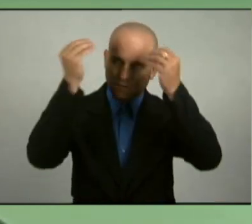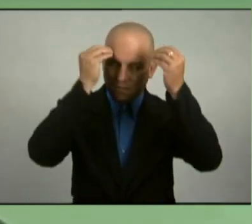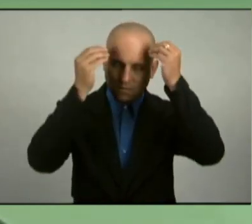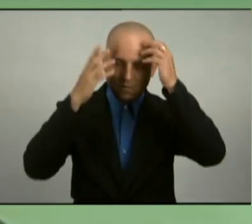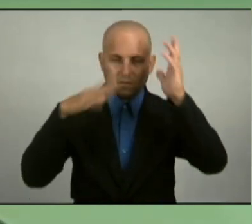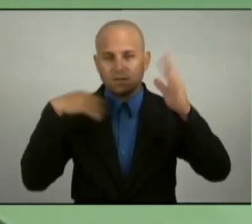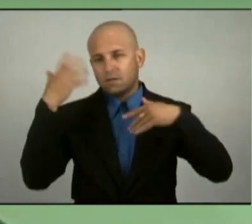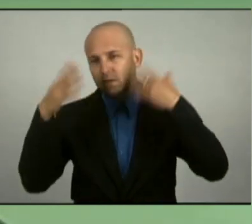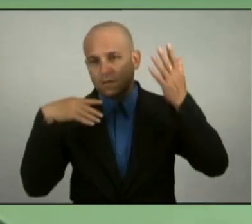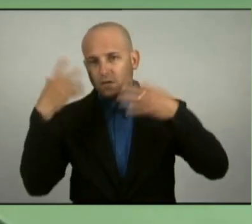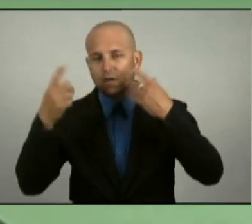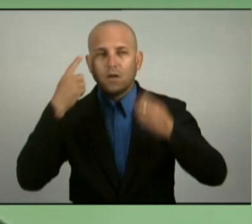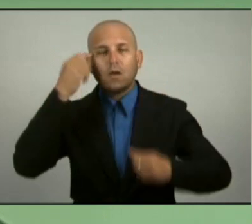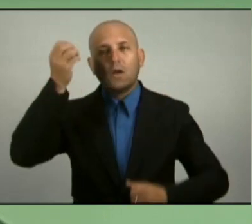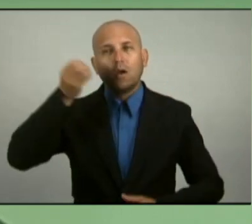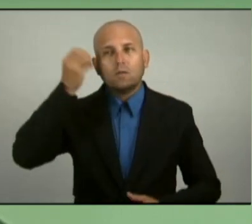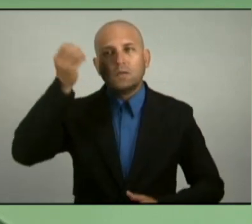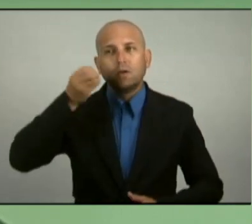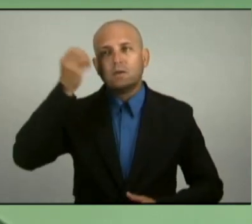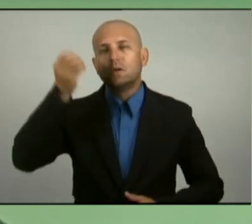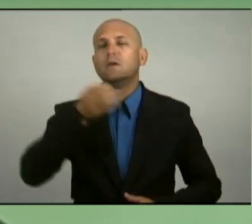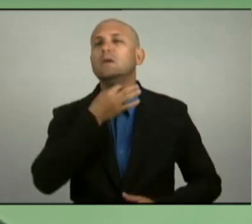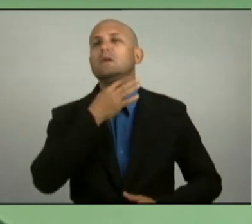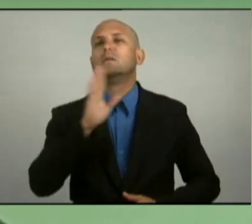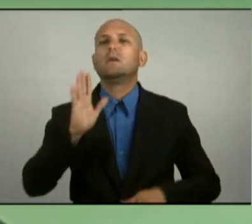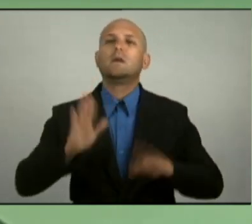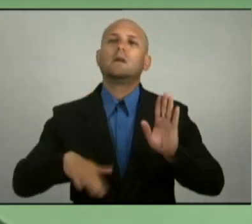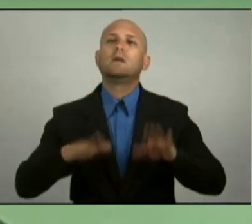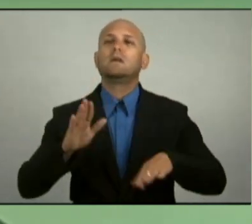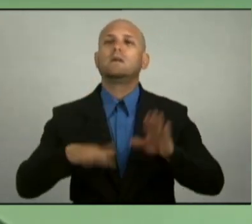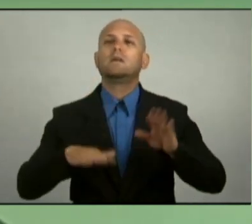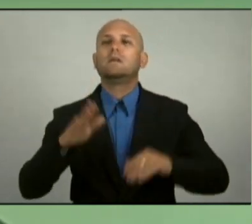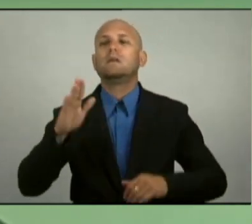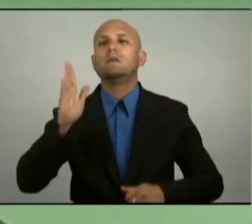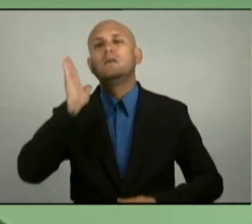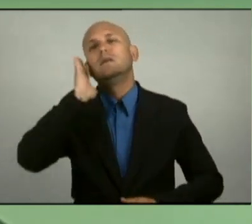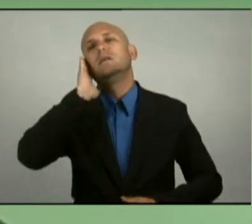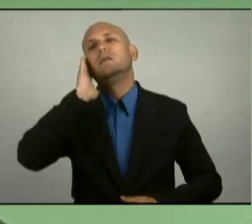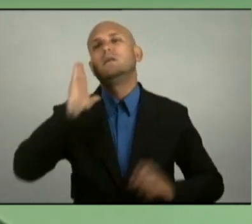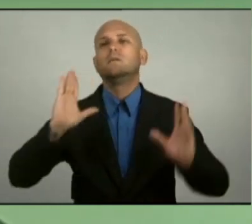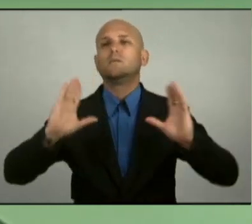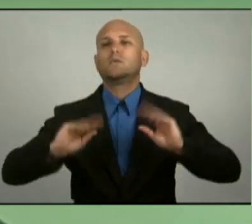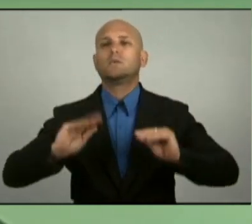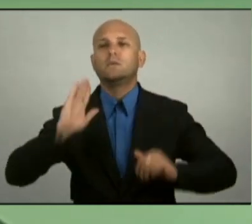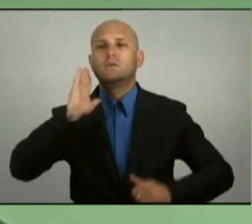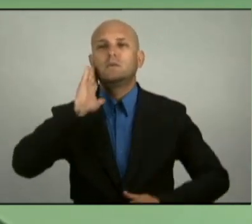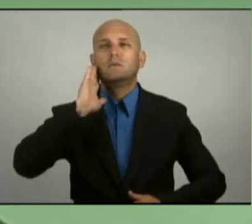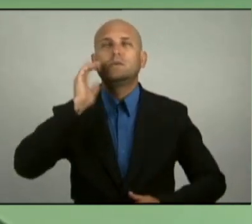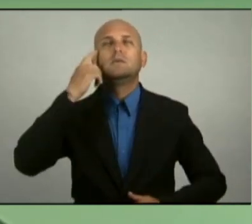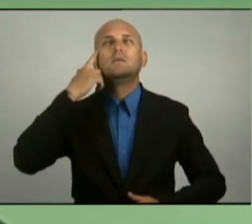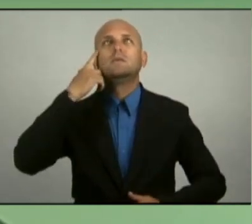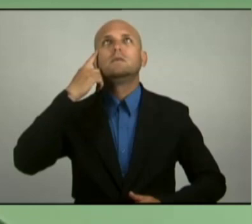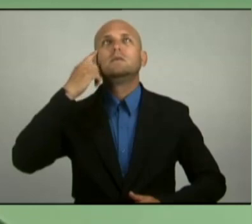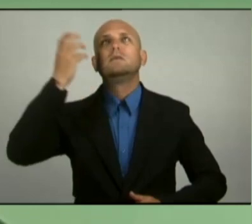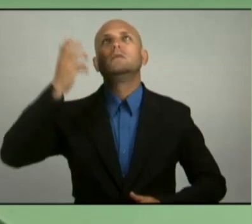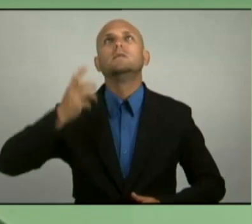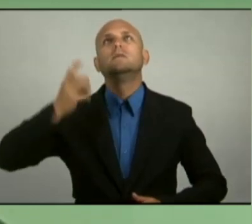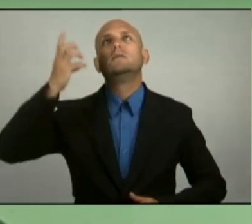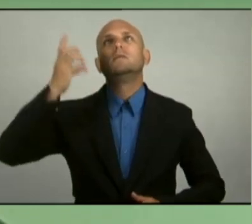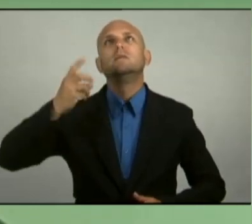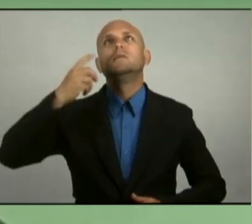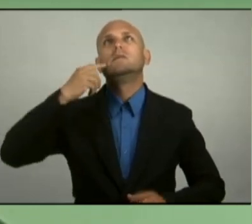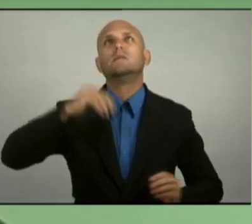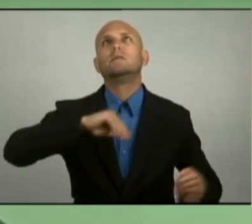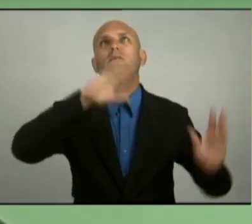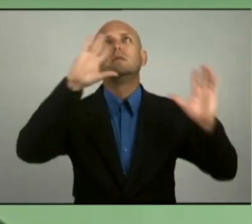relación con preocupaciones a veces cuando vamos a dormir por la noche eh Hacemos como un recuento no de lo que ha ocurrido en